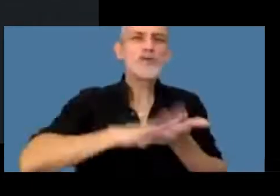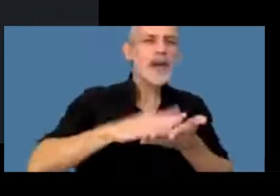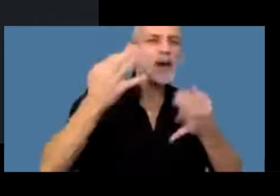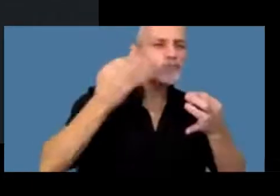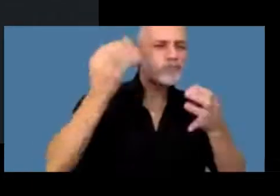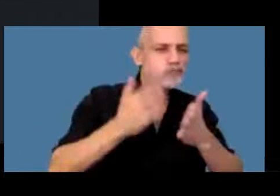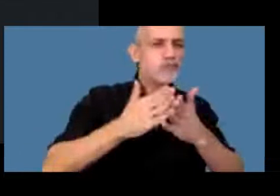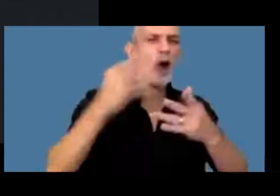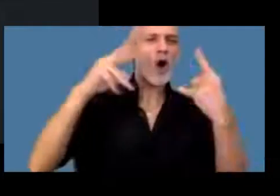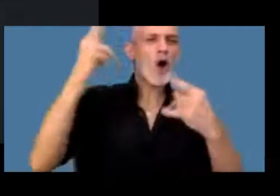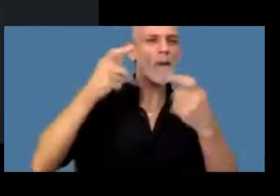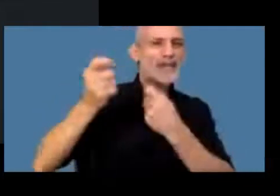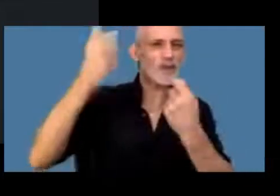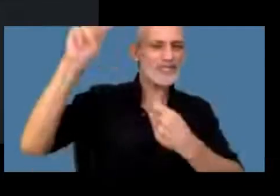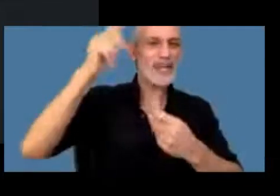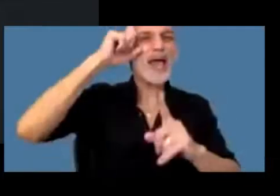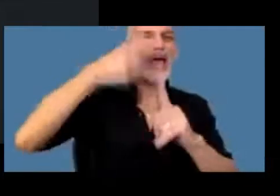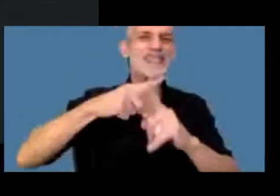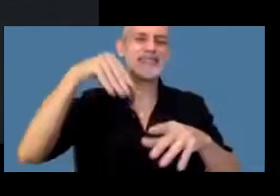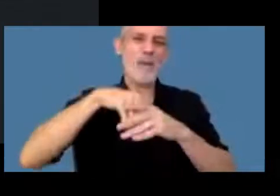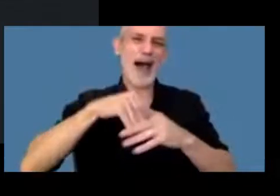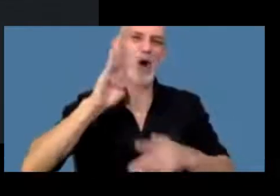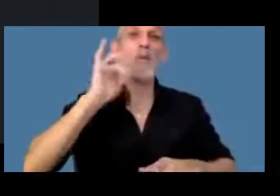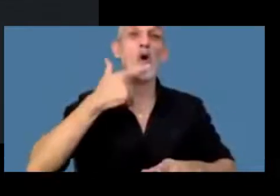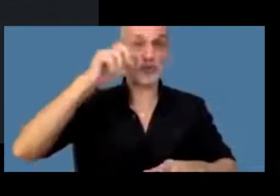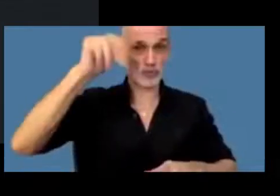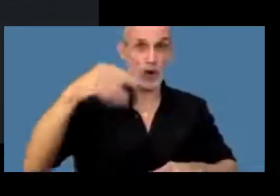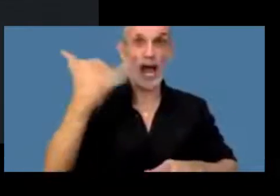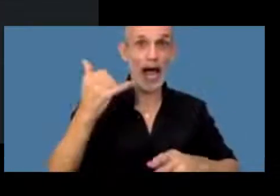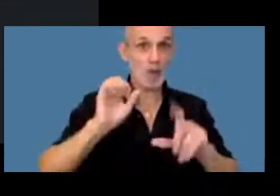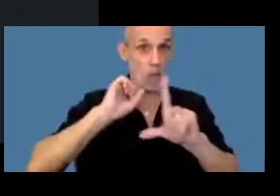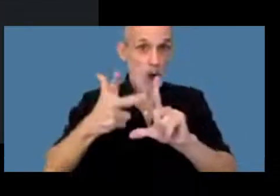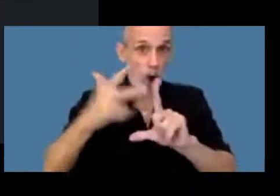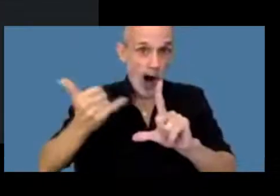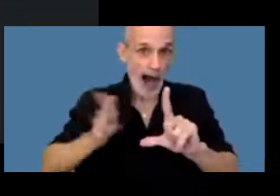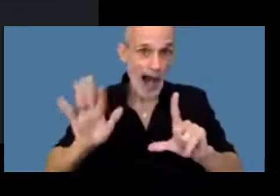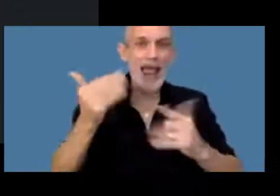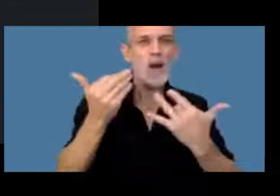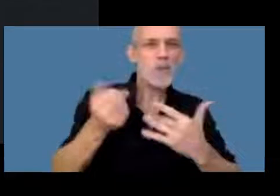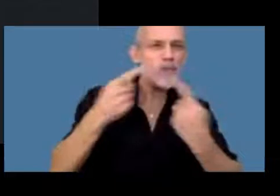ex Banco de Boston. Tiene un blog, lo pueden consultar en